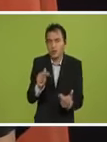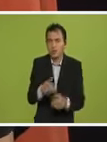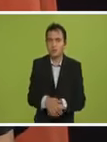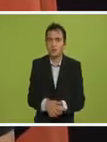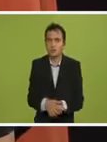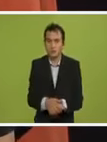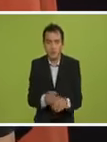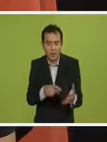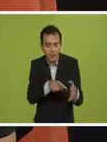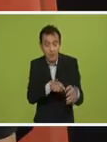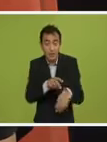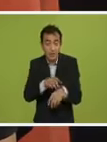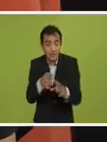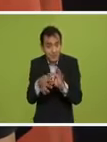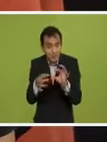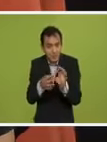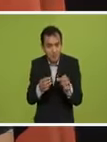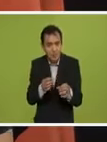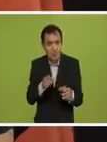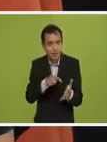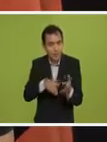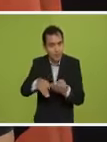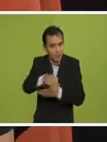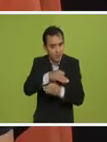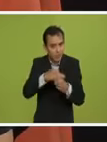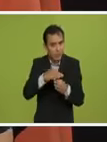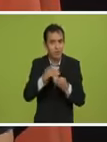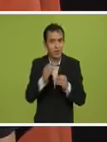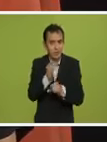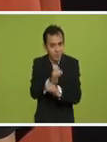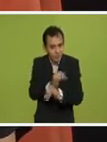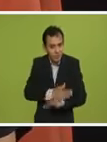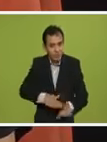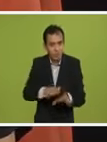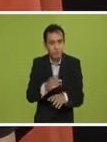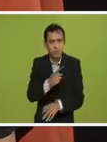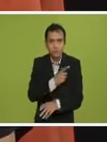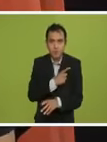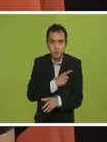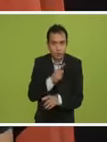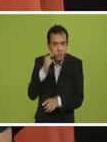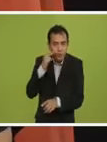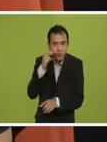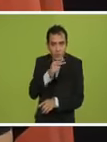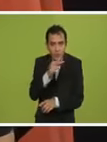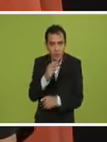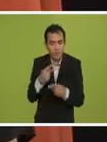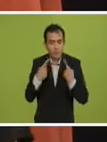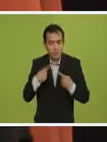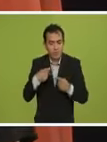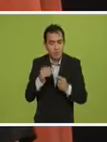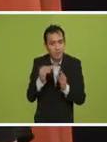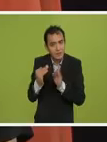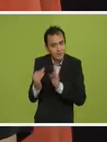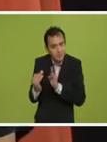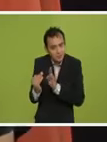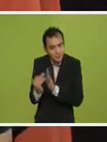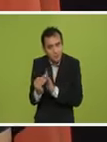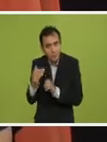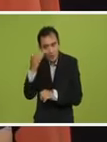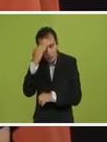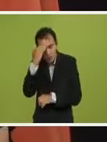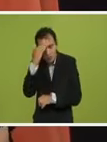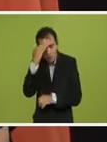de tus publicaciones o de tus imágenes solo lo vea un círculo muy cercano. Con esto te protegerías.